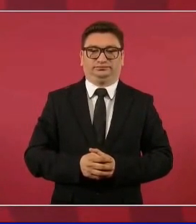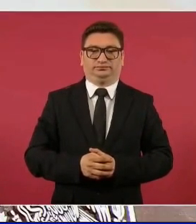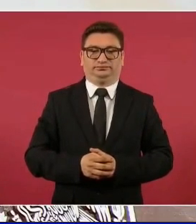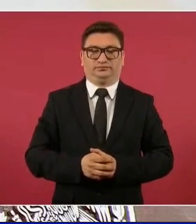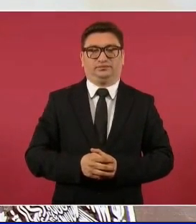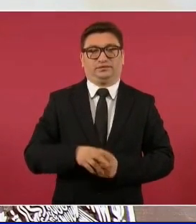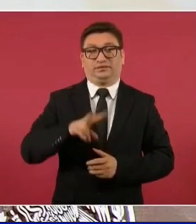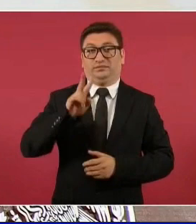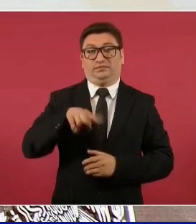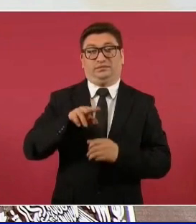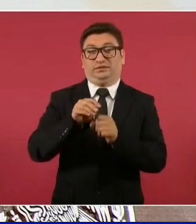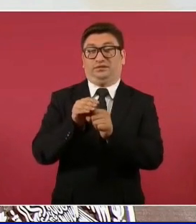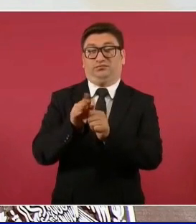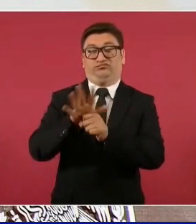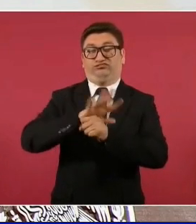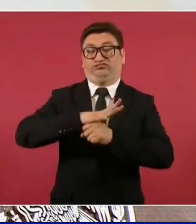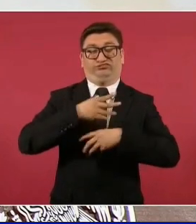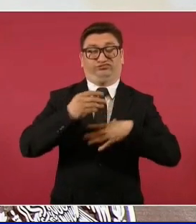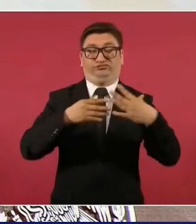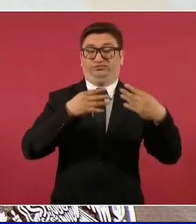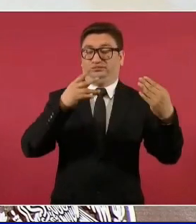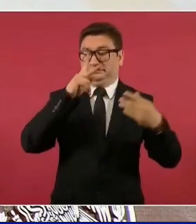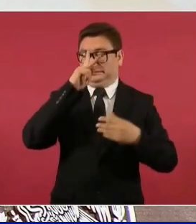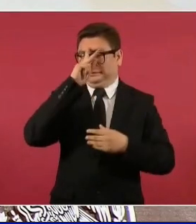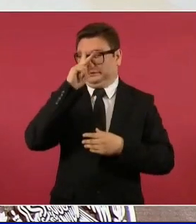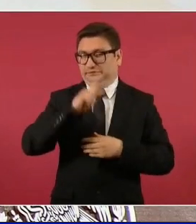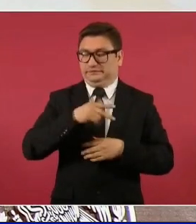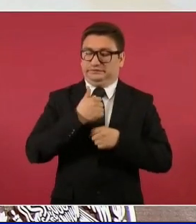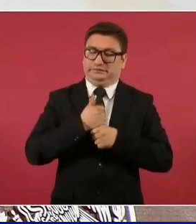Es que la pandemia fue muy dolorosa.